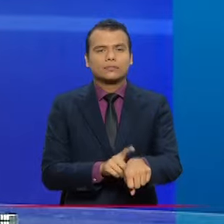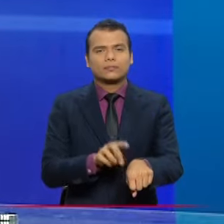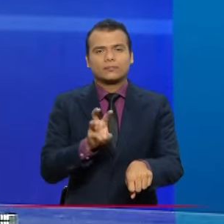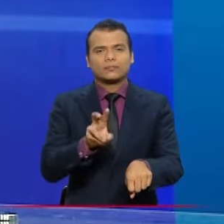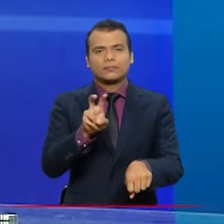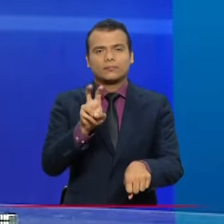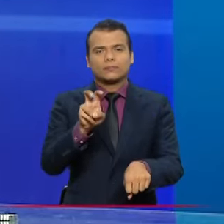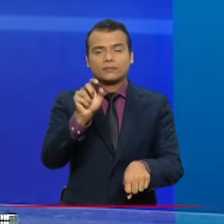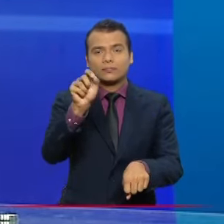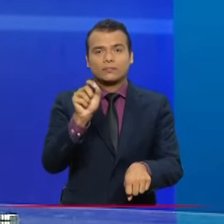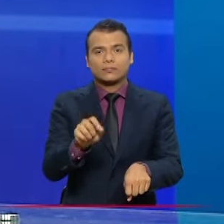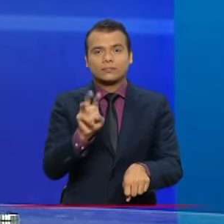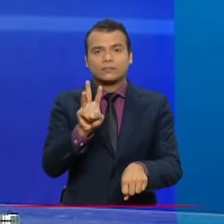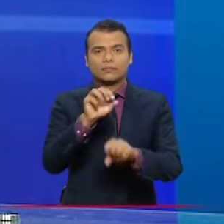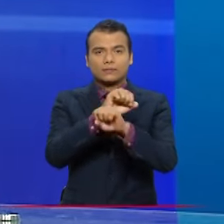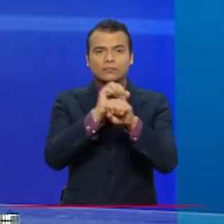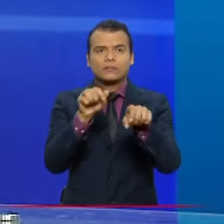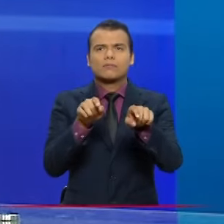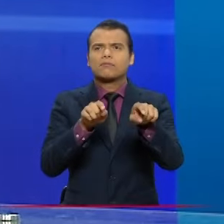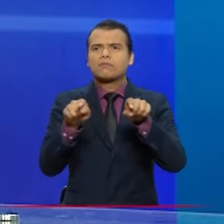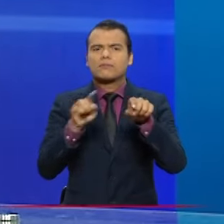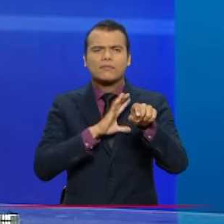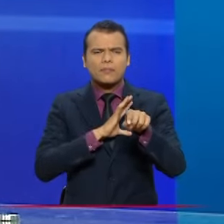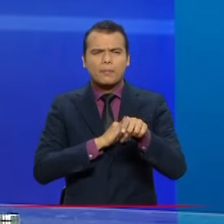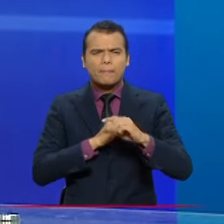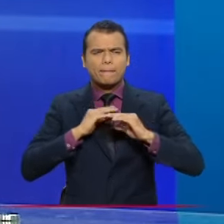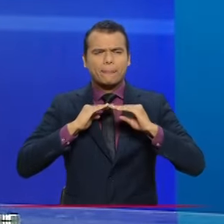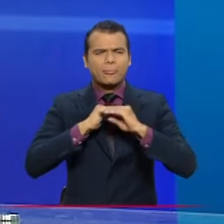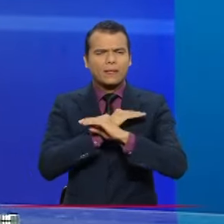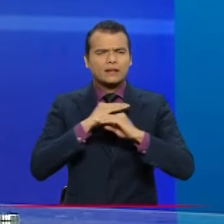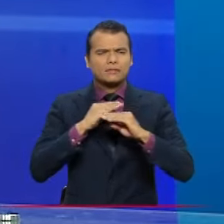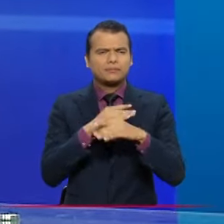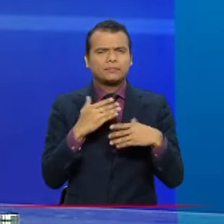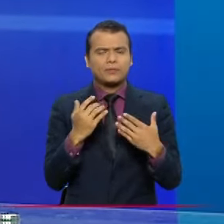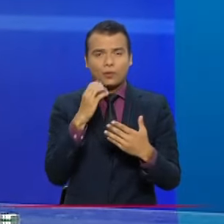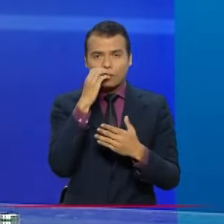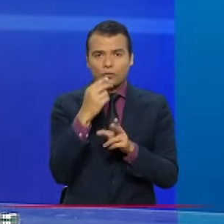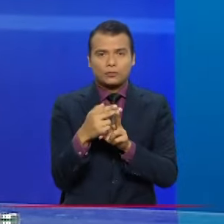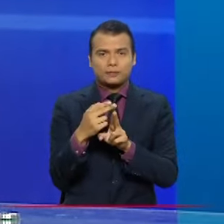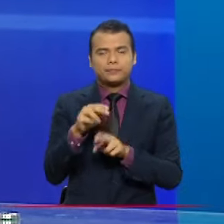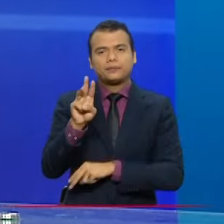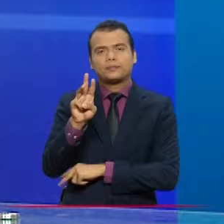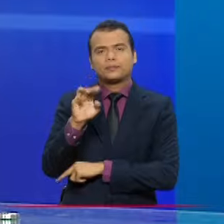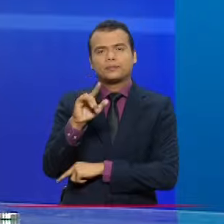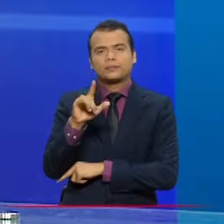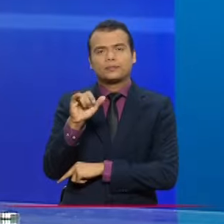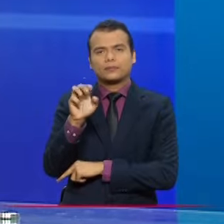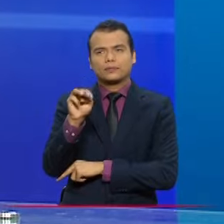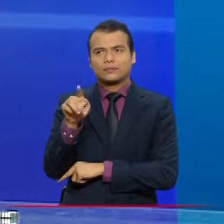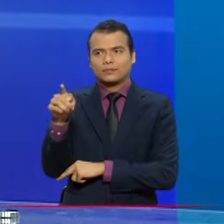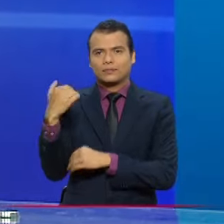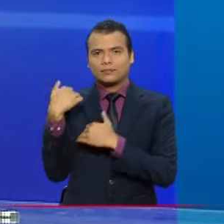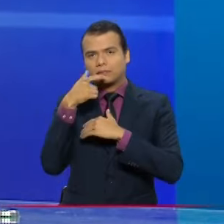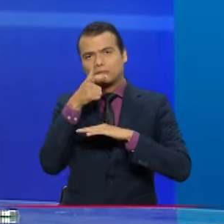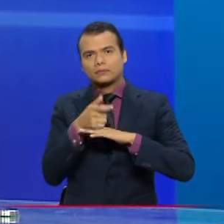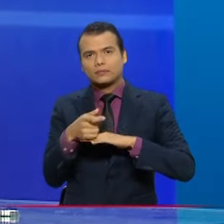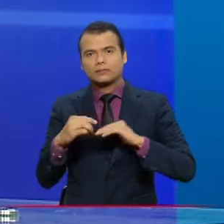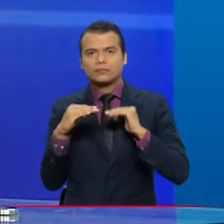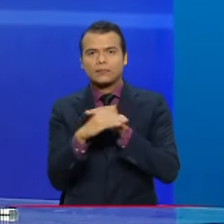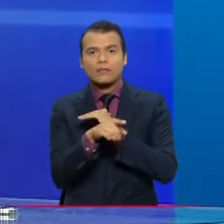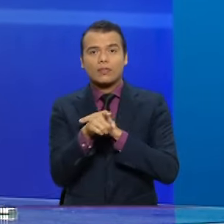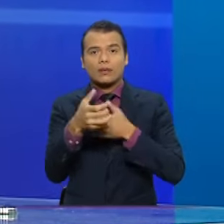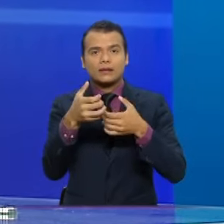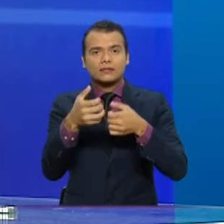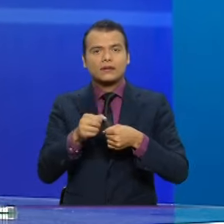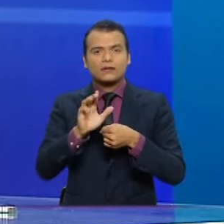Es hora de conocer el estado de las vías en la capital vallecaucana. Saludamos a William Bermúdez, que se encuentra en el Centro de Gestión de Movilidad con los detalles en tiempo